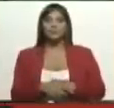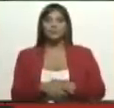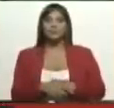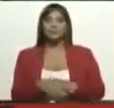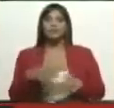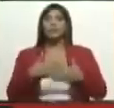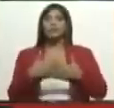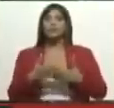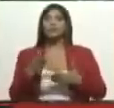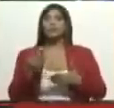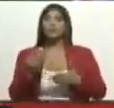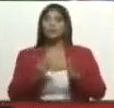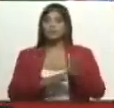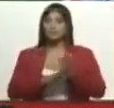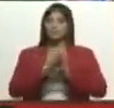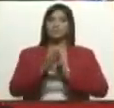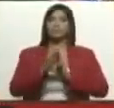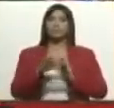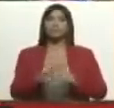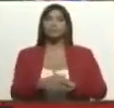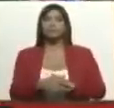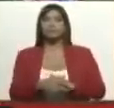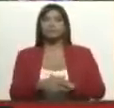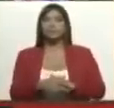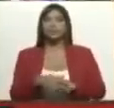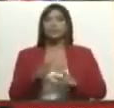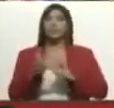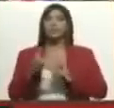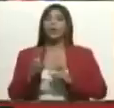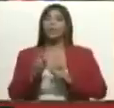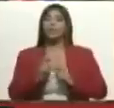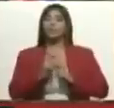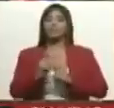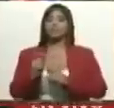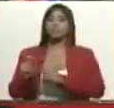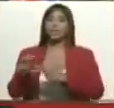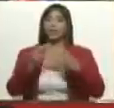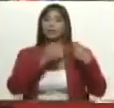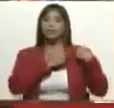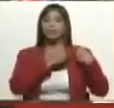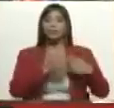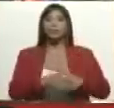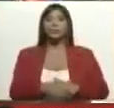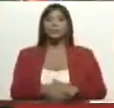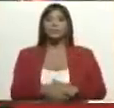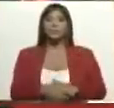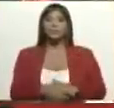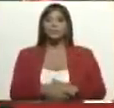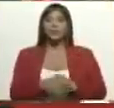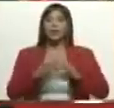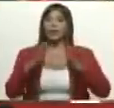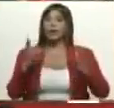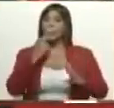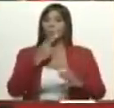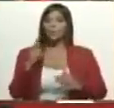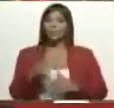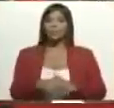desearles pues mucho éxito a quienes asumen nuevas responsabilidades con un gran